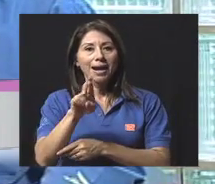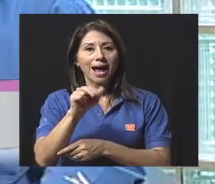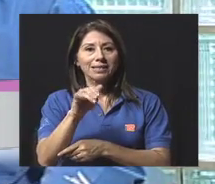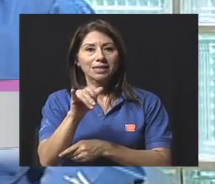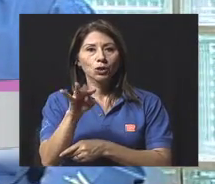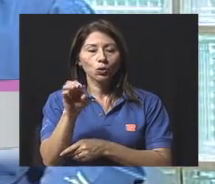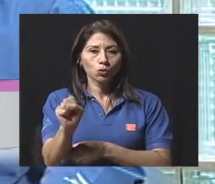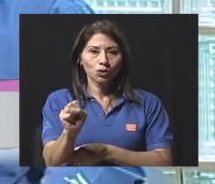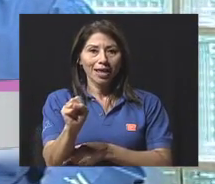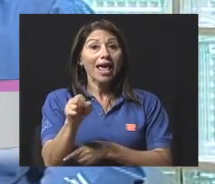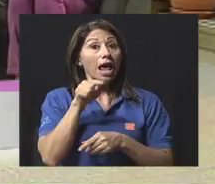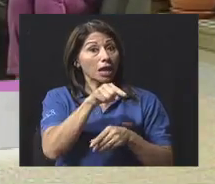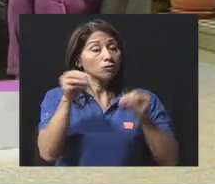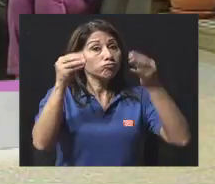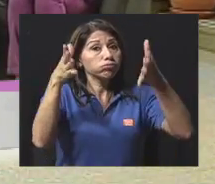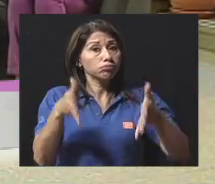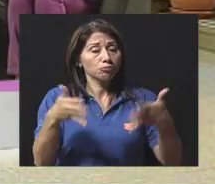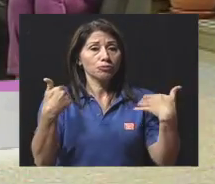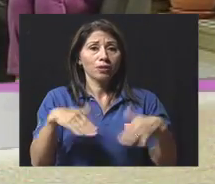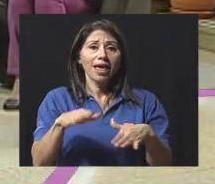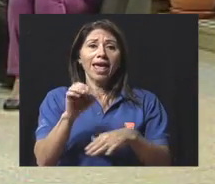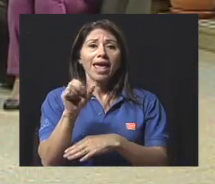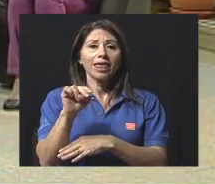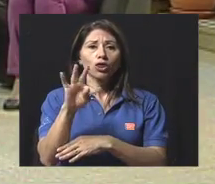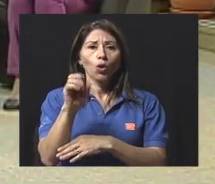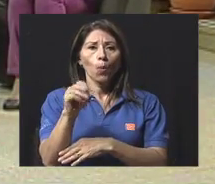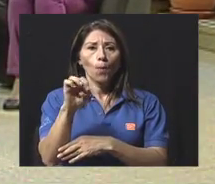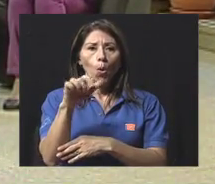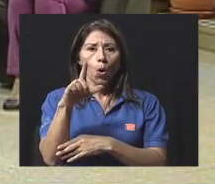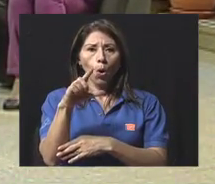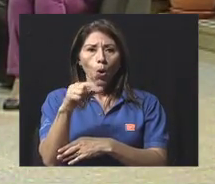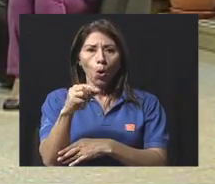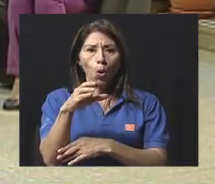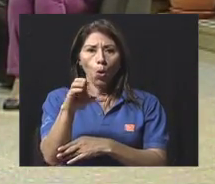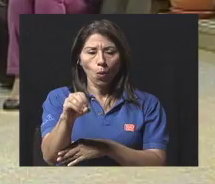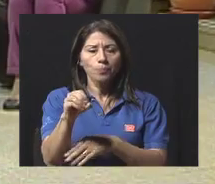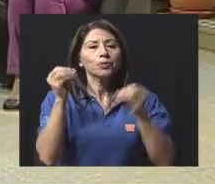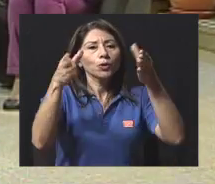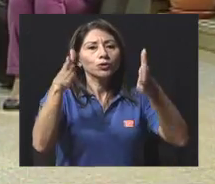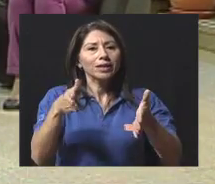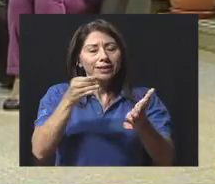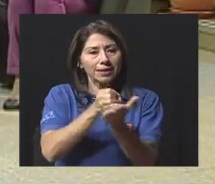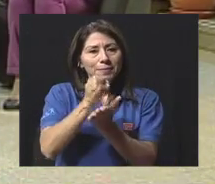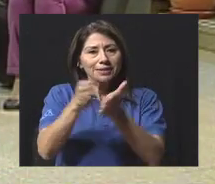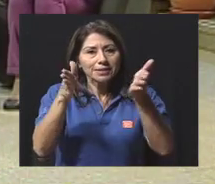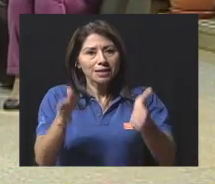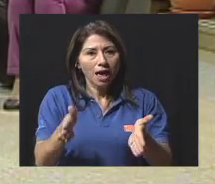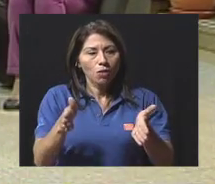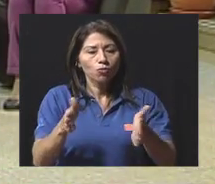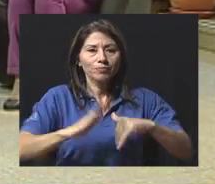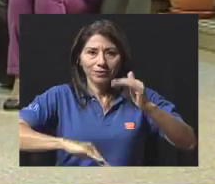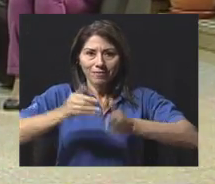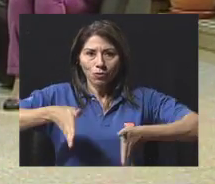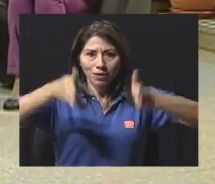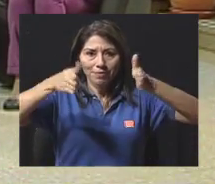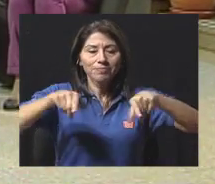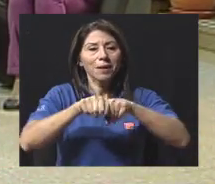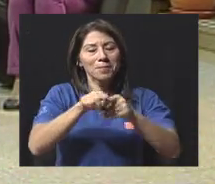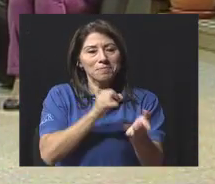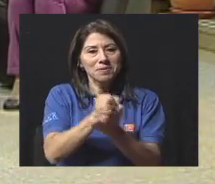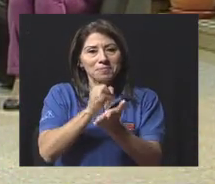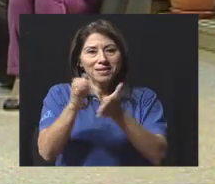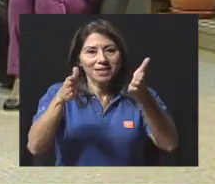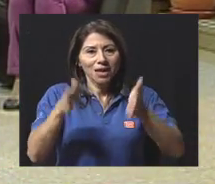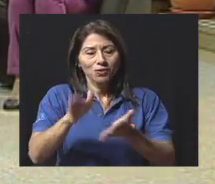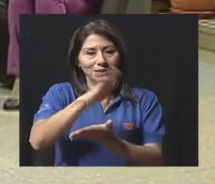del departamento de parasitología entomólogo docente e investigador de la facultad y también es investigador del centro